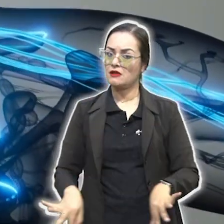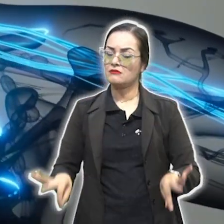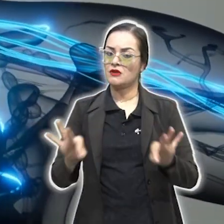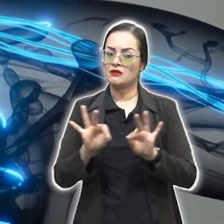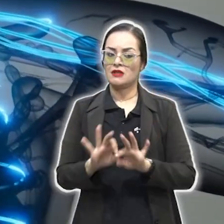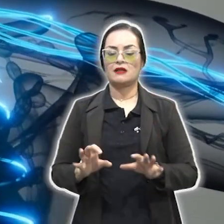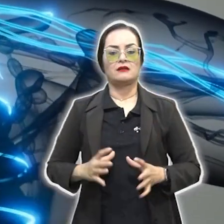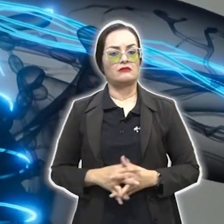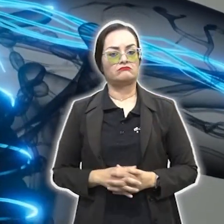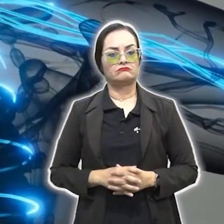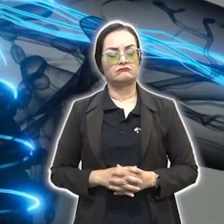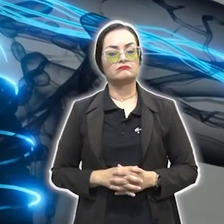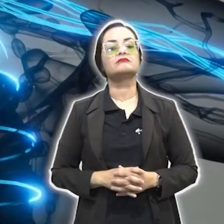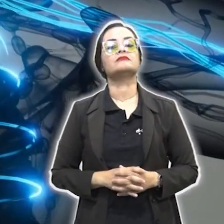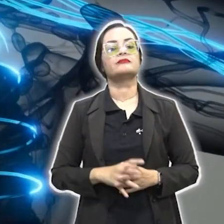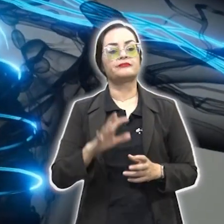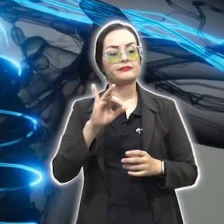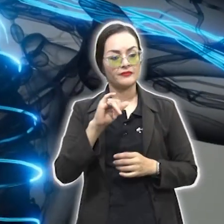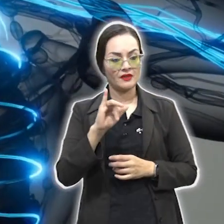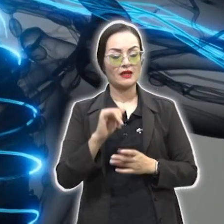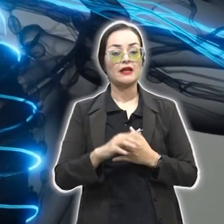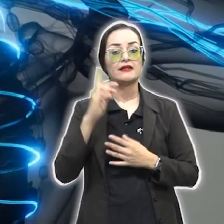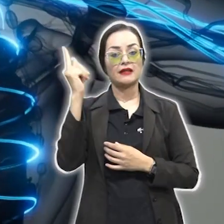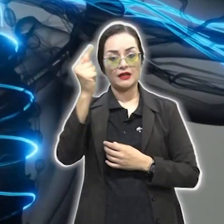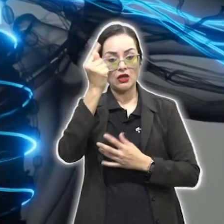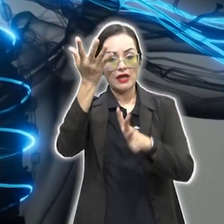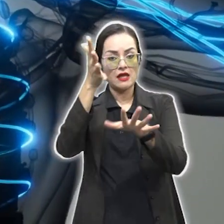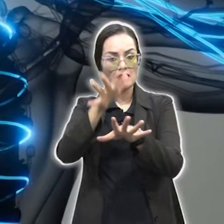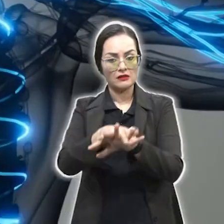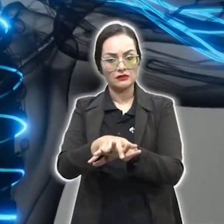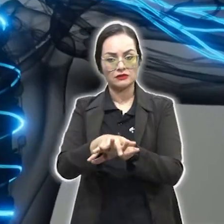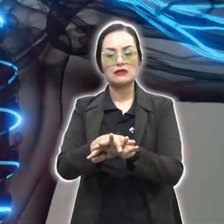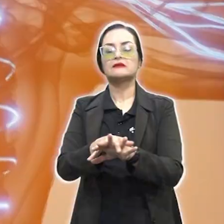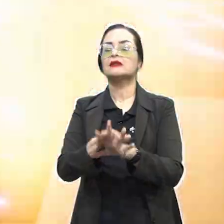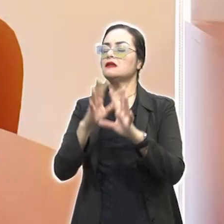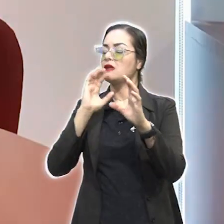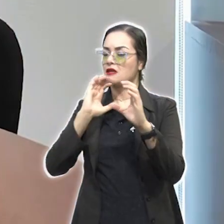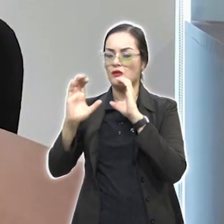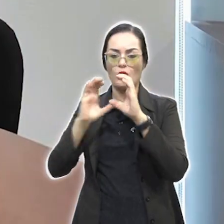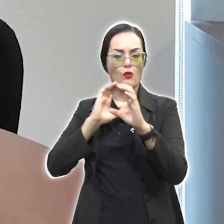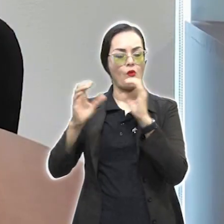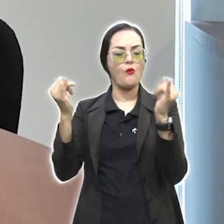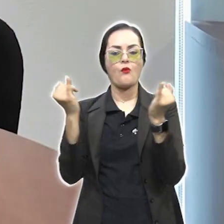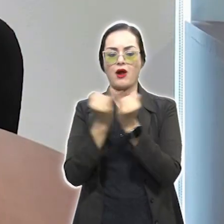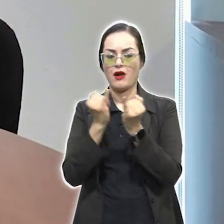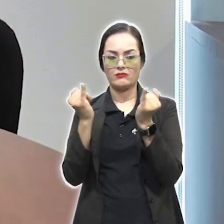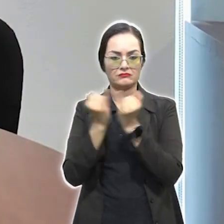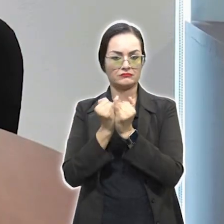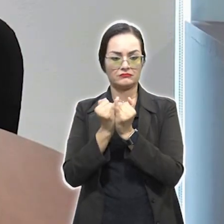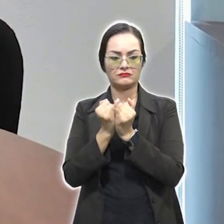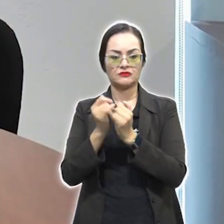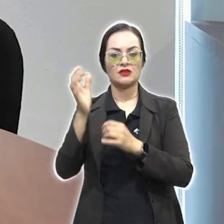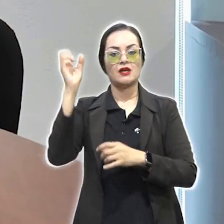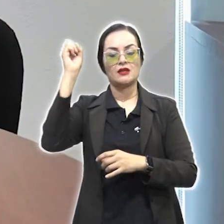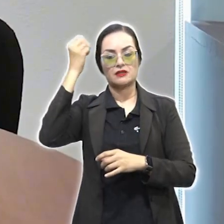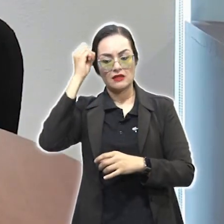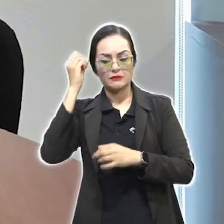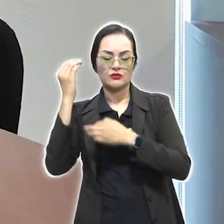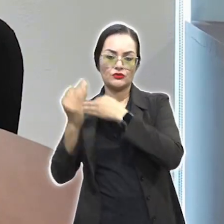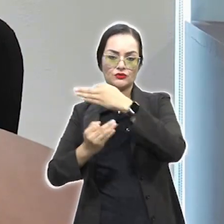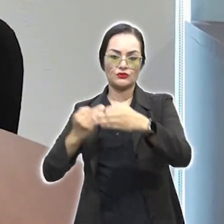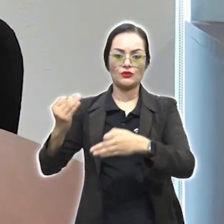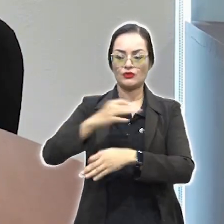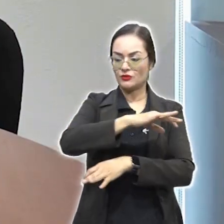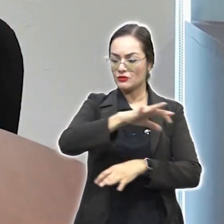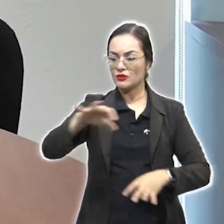en trabajo en equipo con el equipo de tecnologías inclusivas. Entonces, todos estos servicios